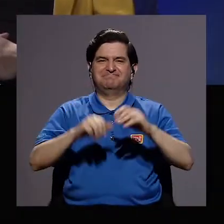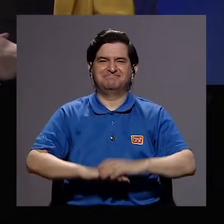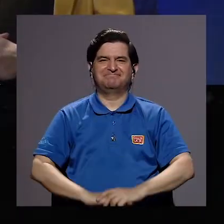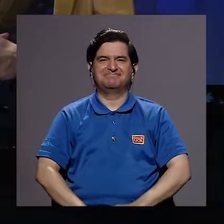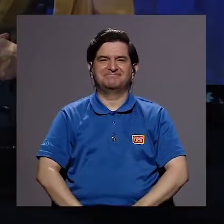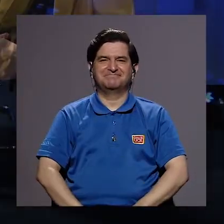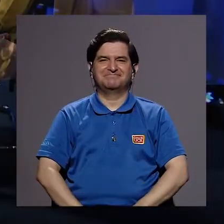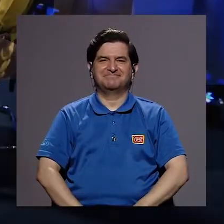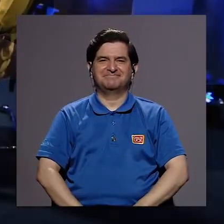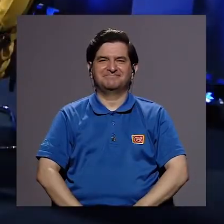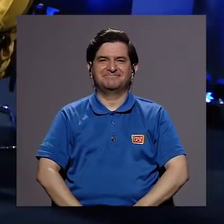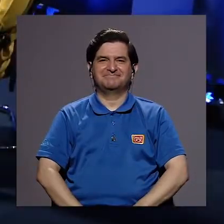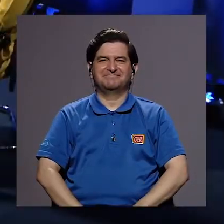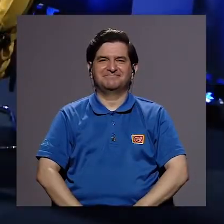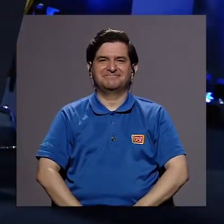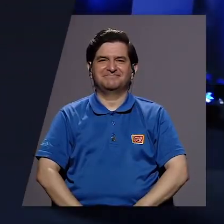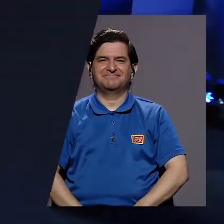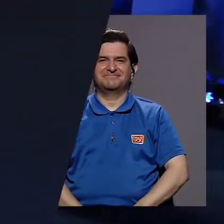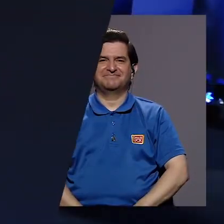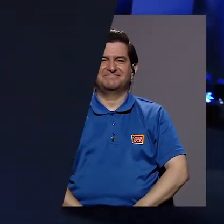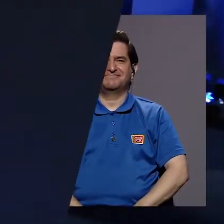regresamos.